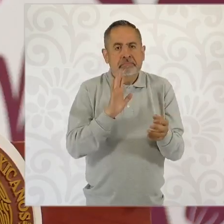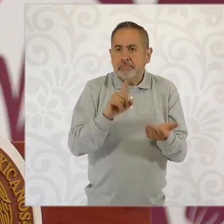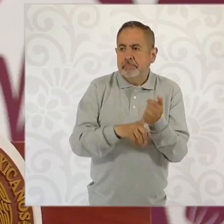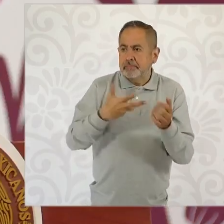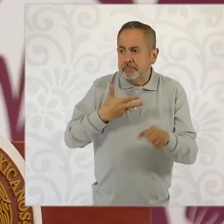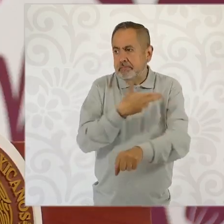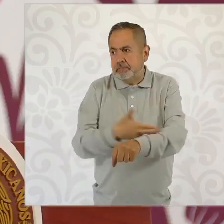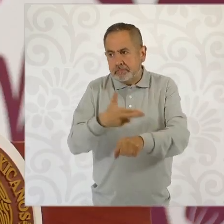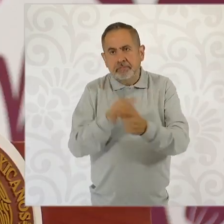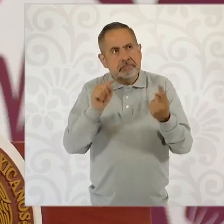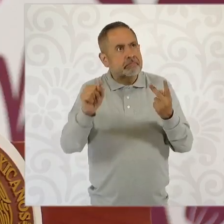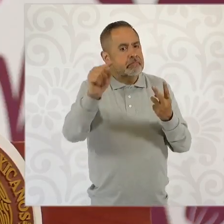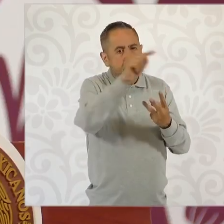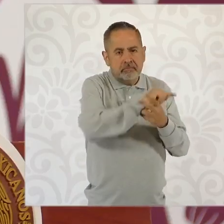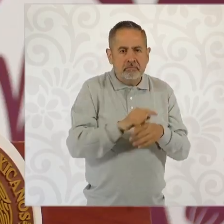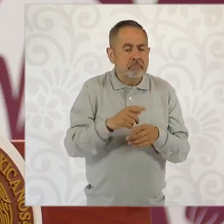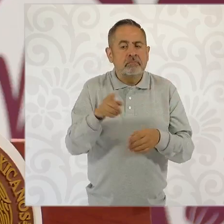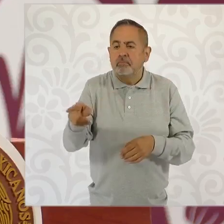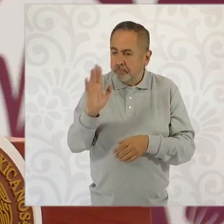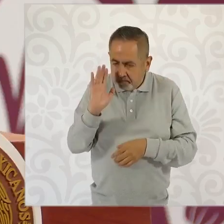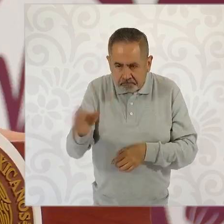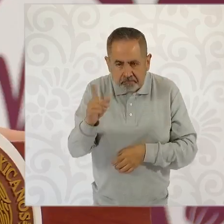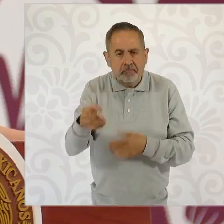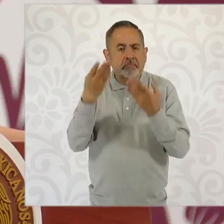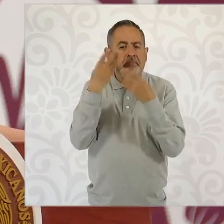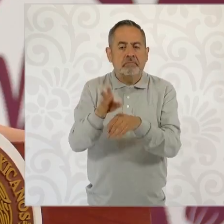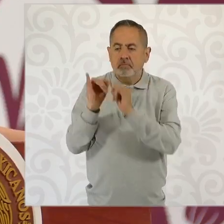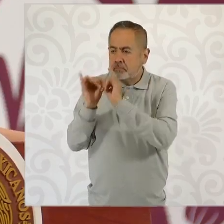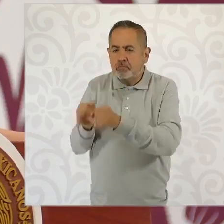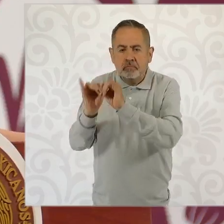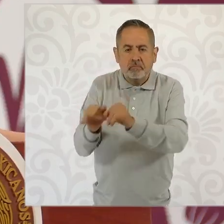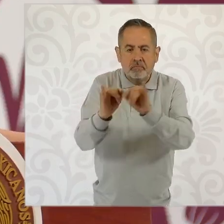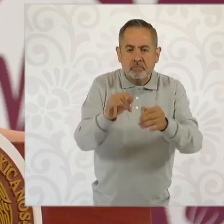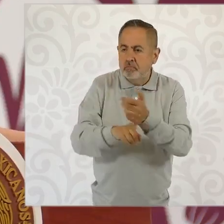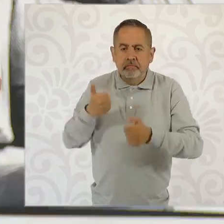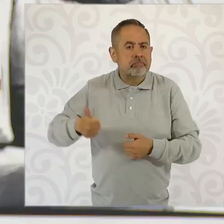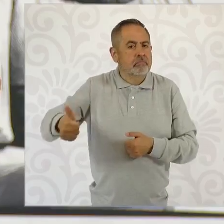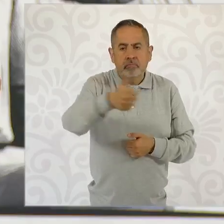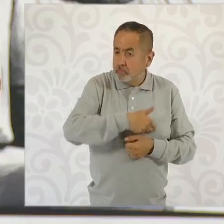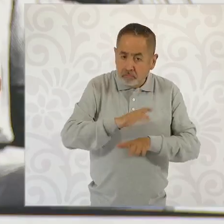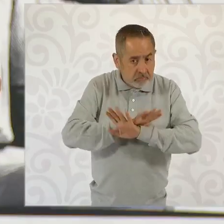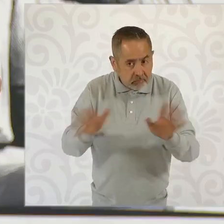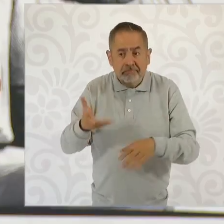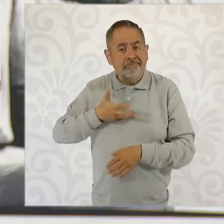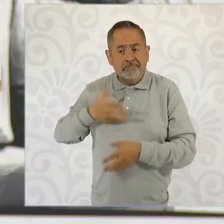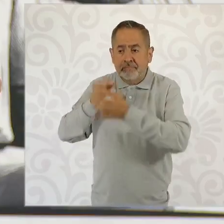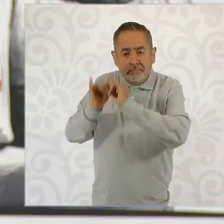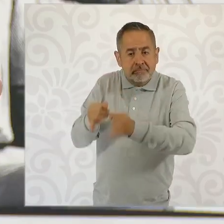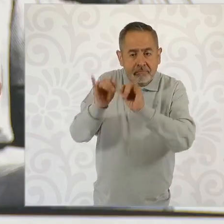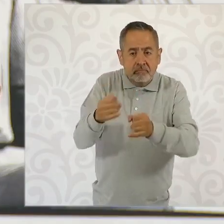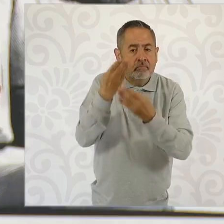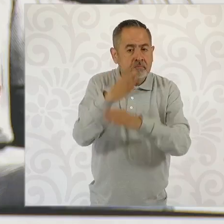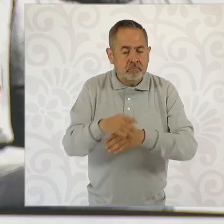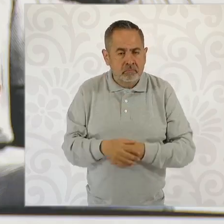ya están en cuentas individualizadas el retiro de los maestros. Entonces, nosotros